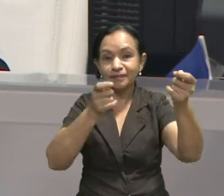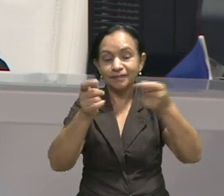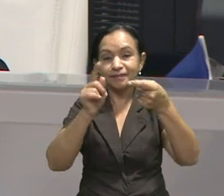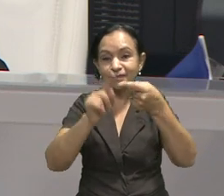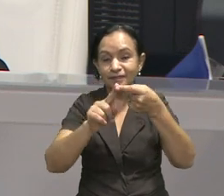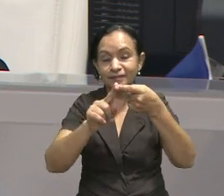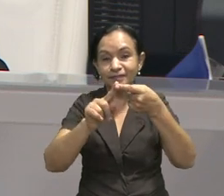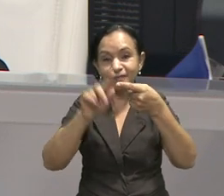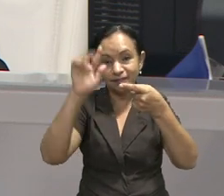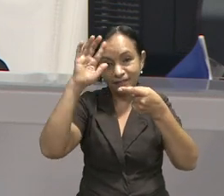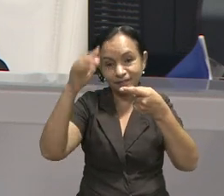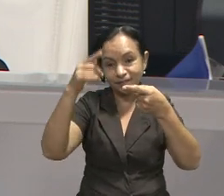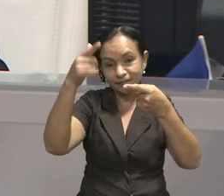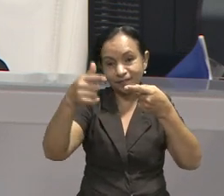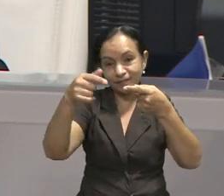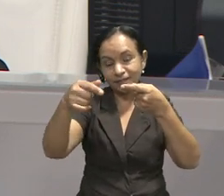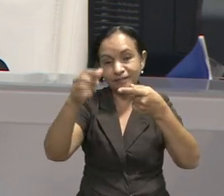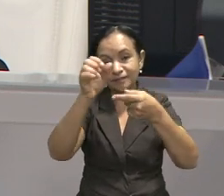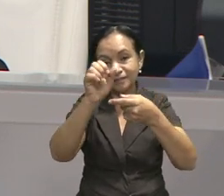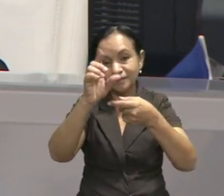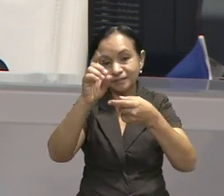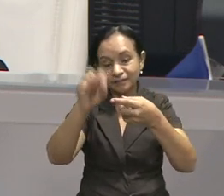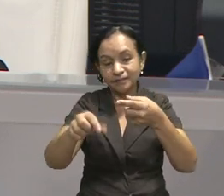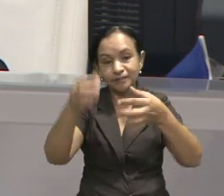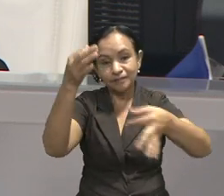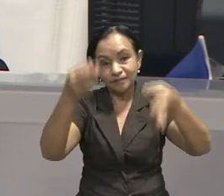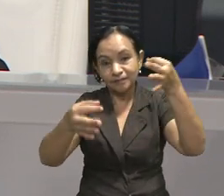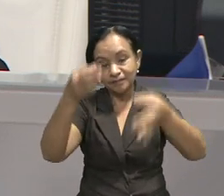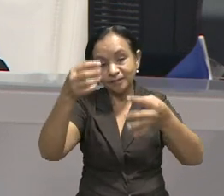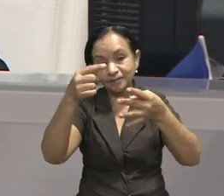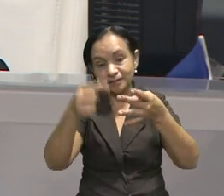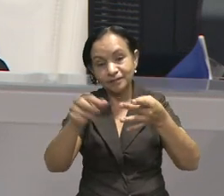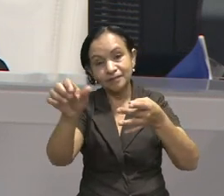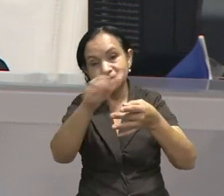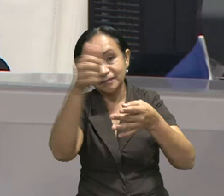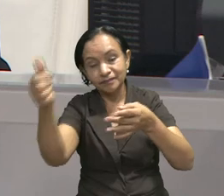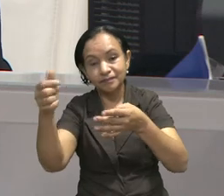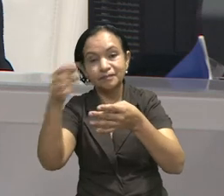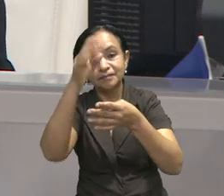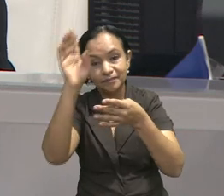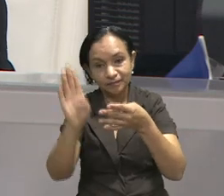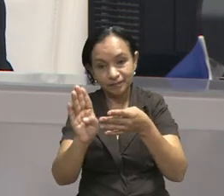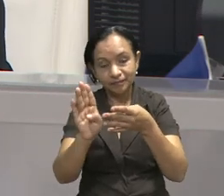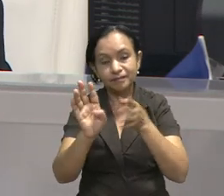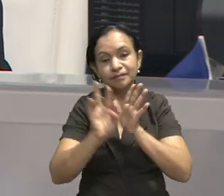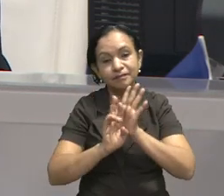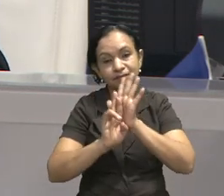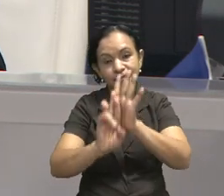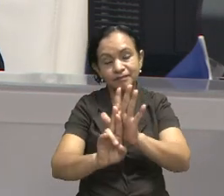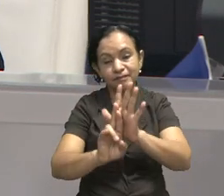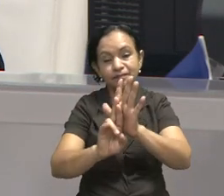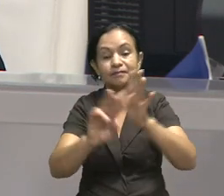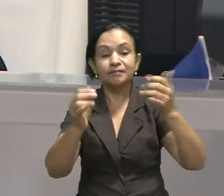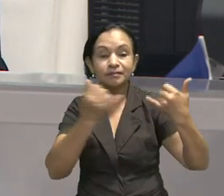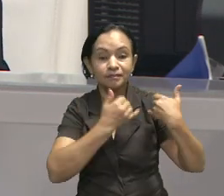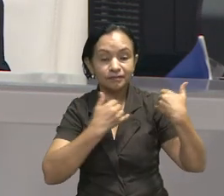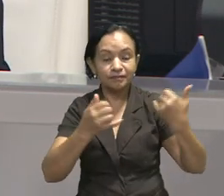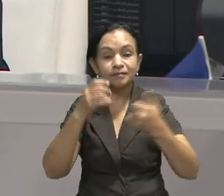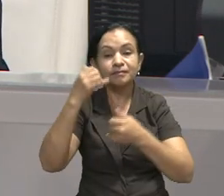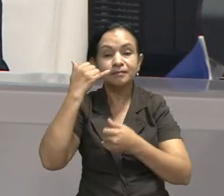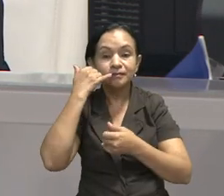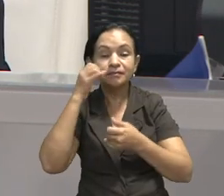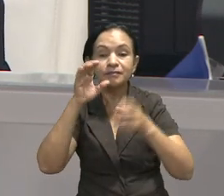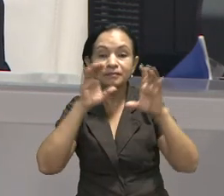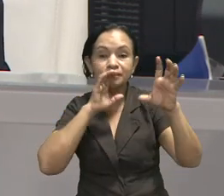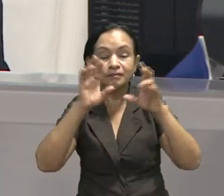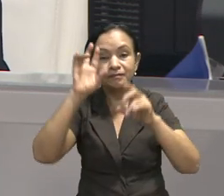generalísimo tanto en asuntos administrativos, judiciales y extrajudiciales. B, representar a la institución en sus relaciones